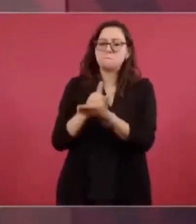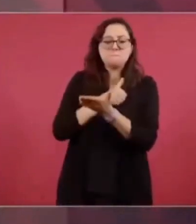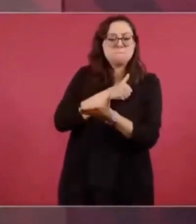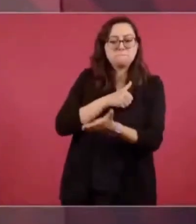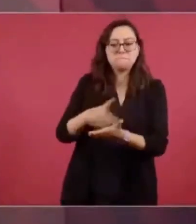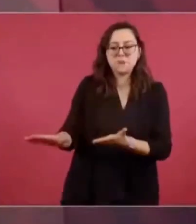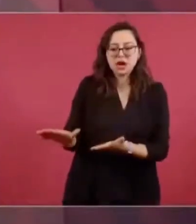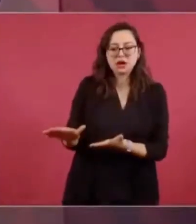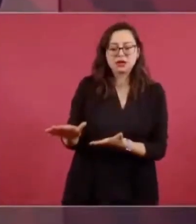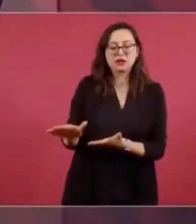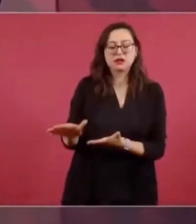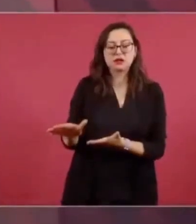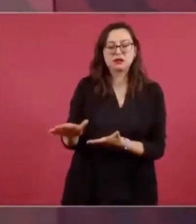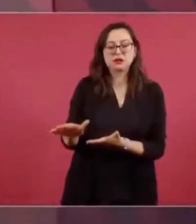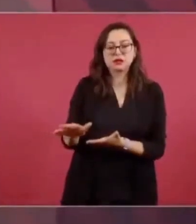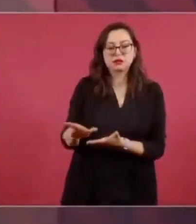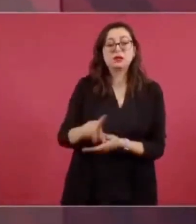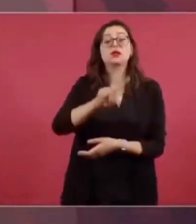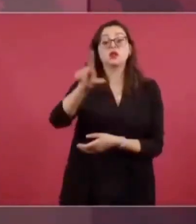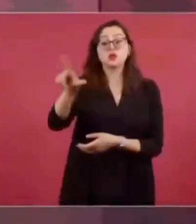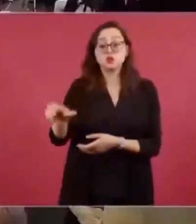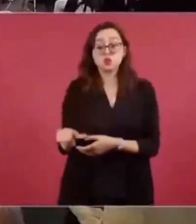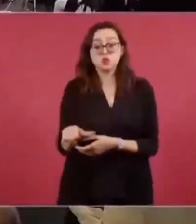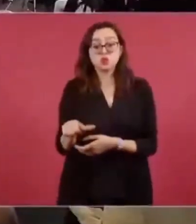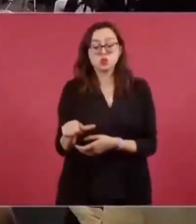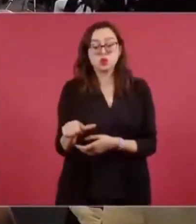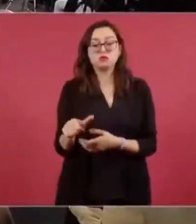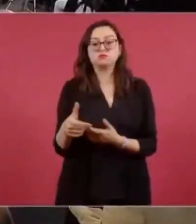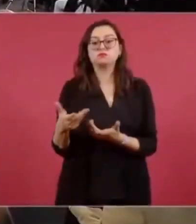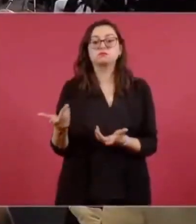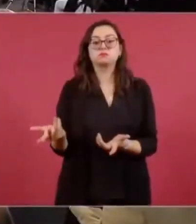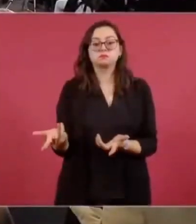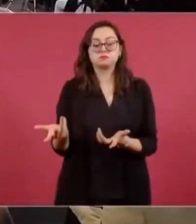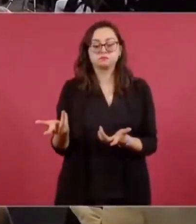y los de mando